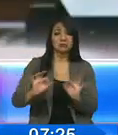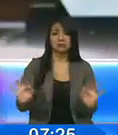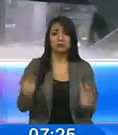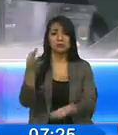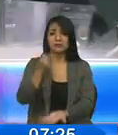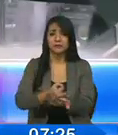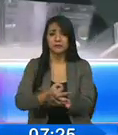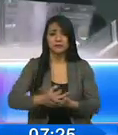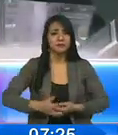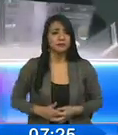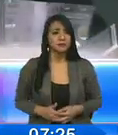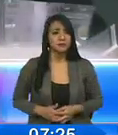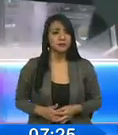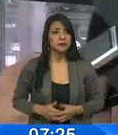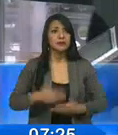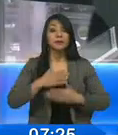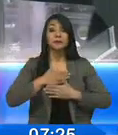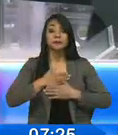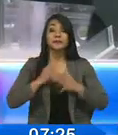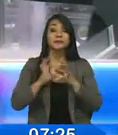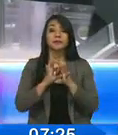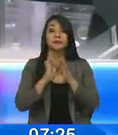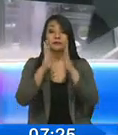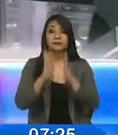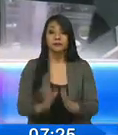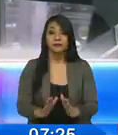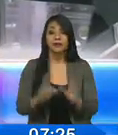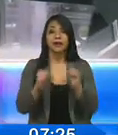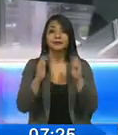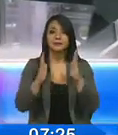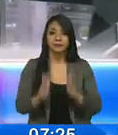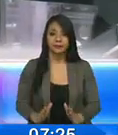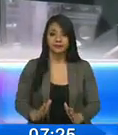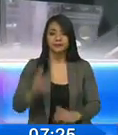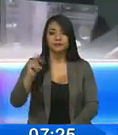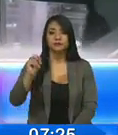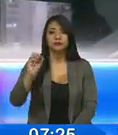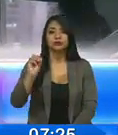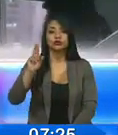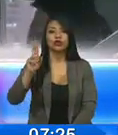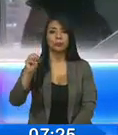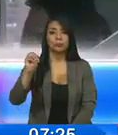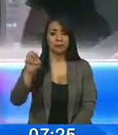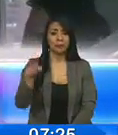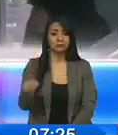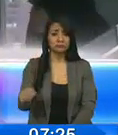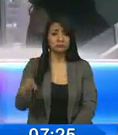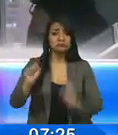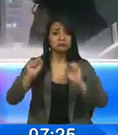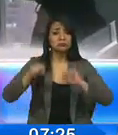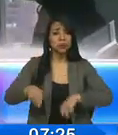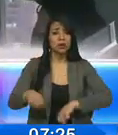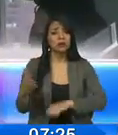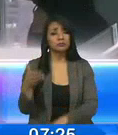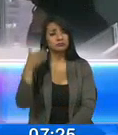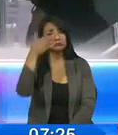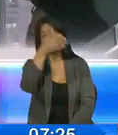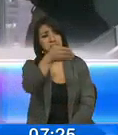asistir. Mi compañera, la asambleísta Norma Vallejo, ella tiene todavía la posibilidad